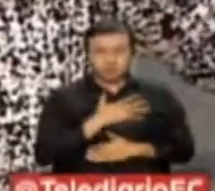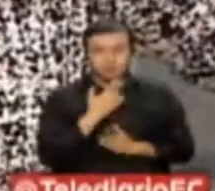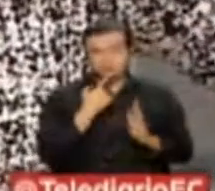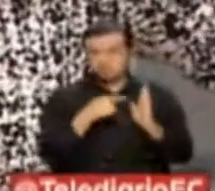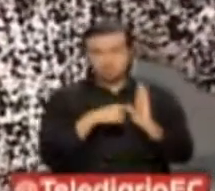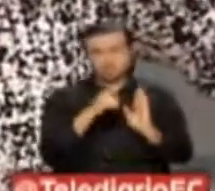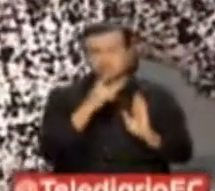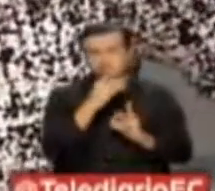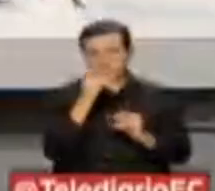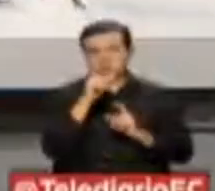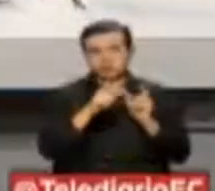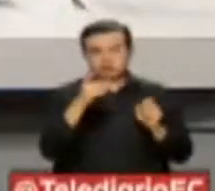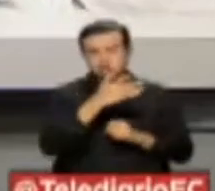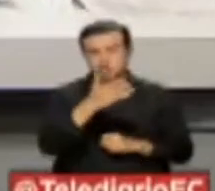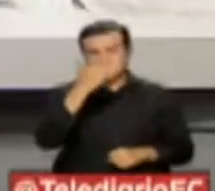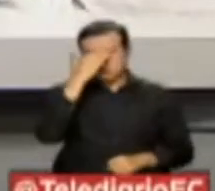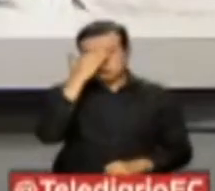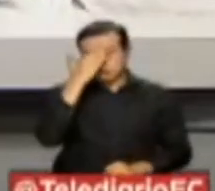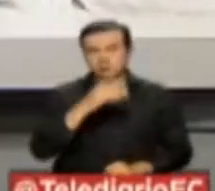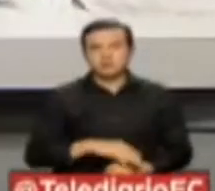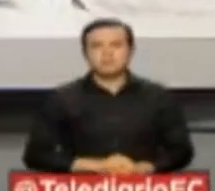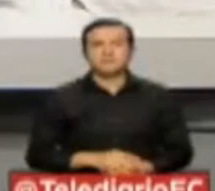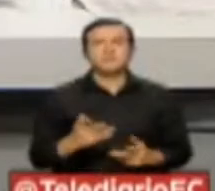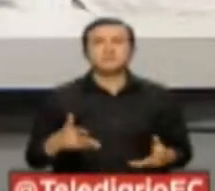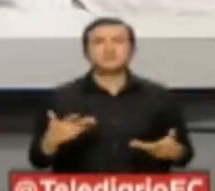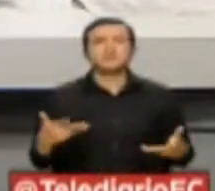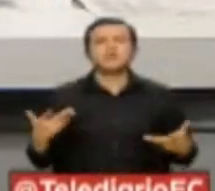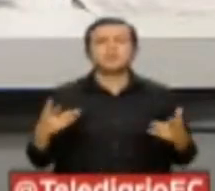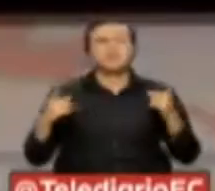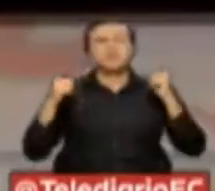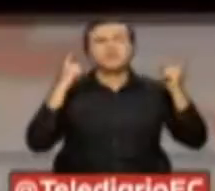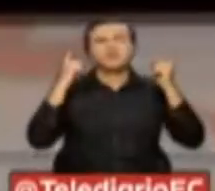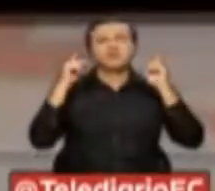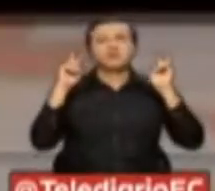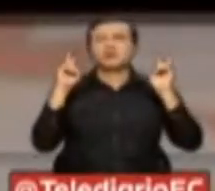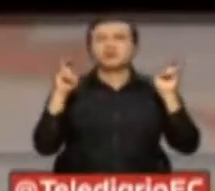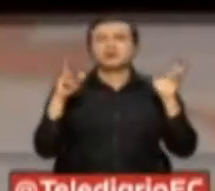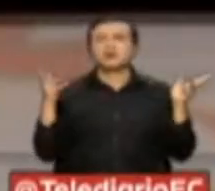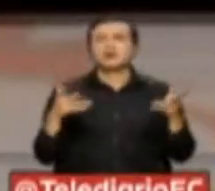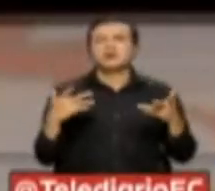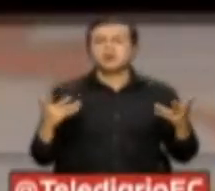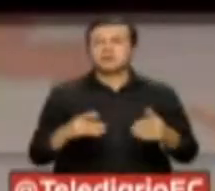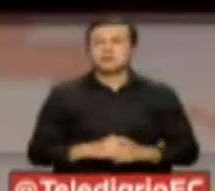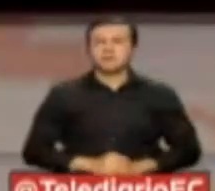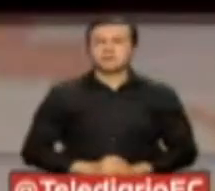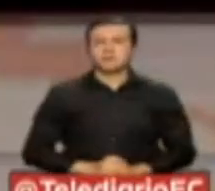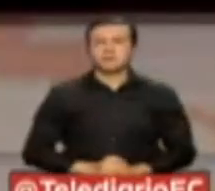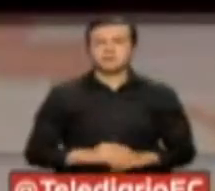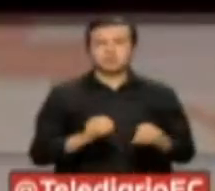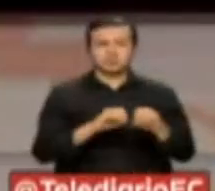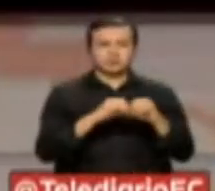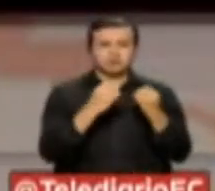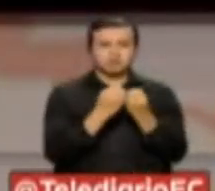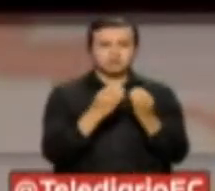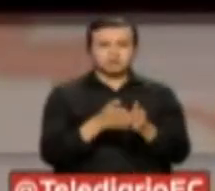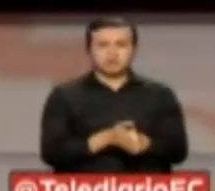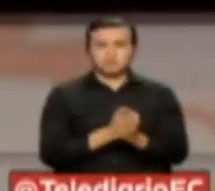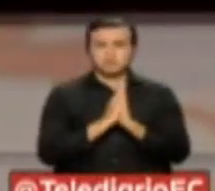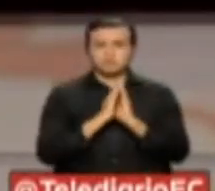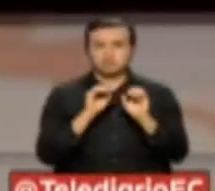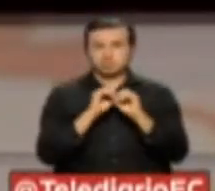ejemplo que conoce mucho la ciudad y la forma como se manejó por ejemplo el tema de los partidos que pidieron